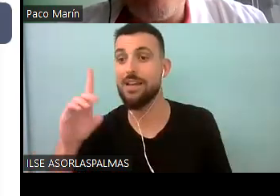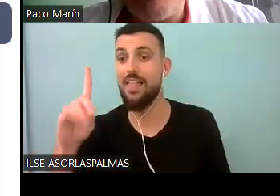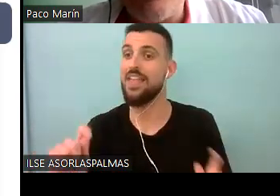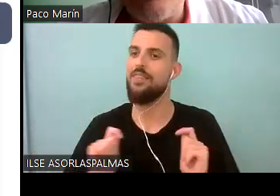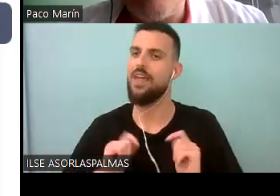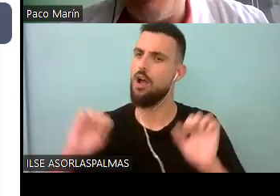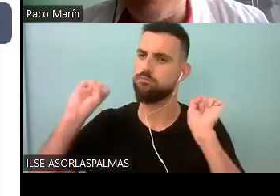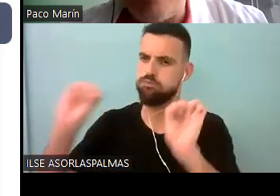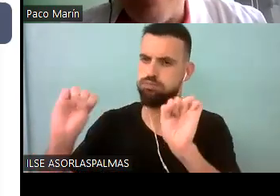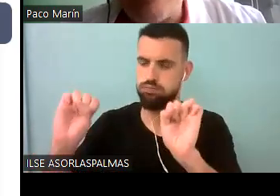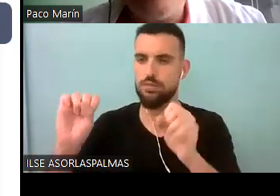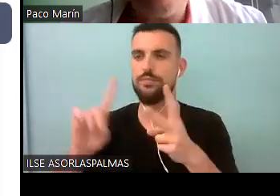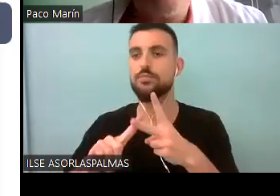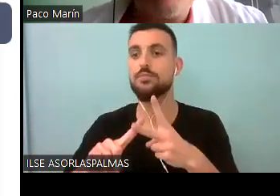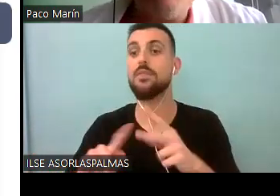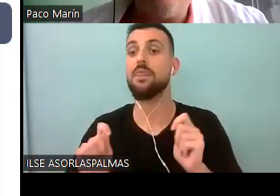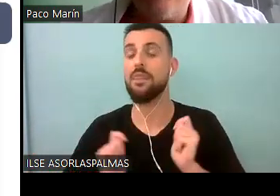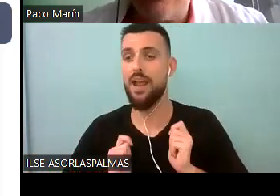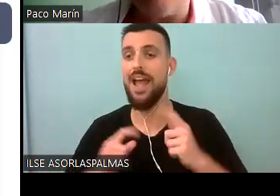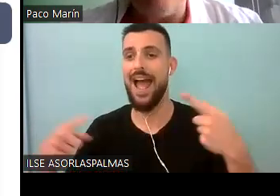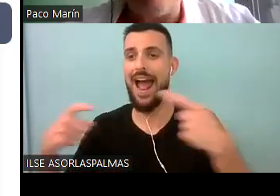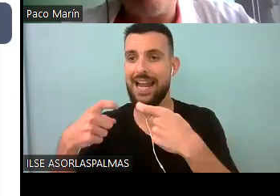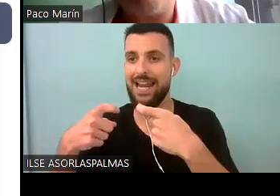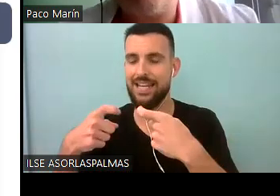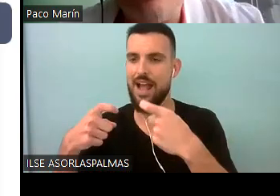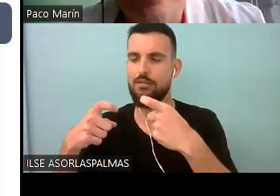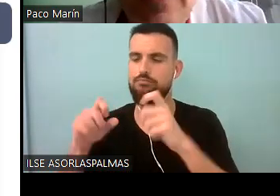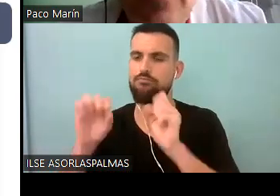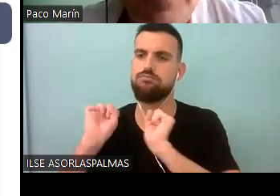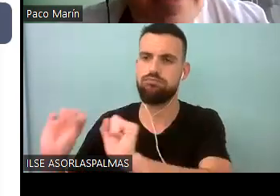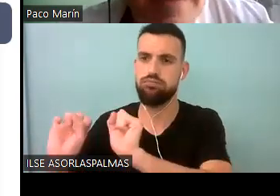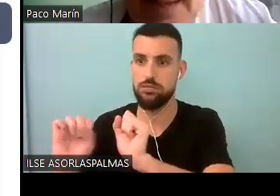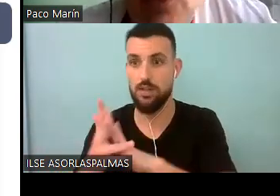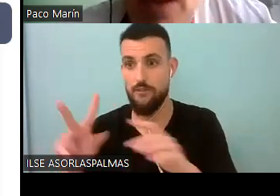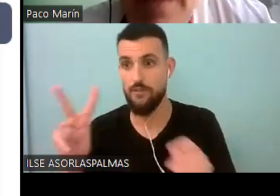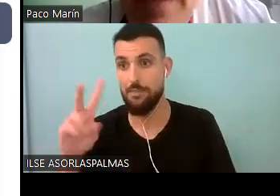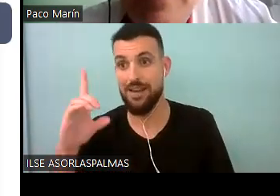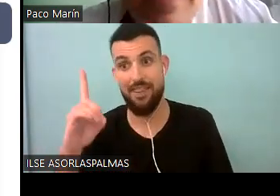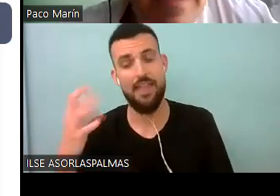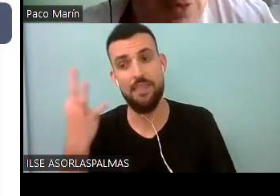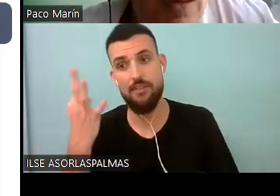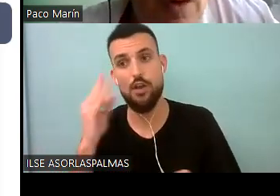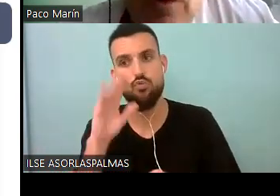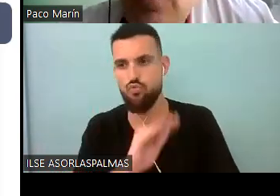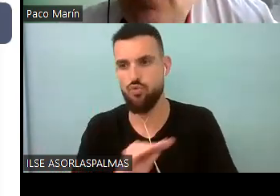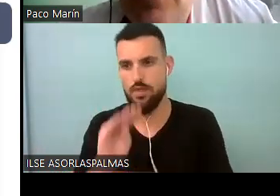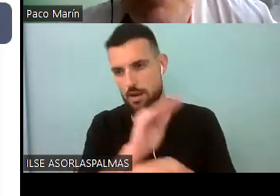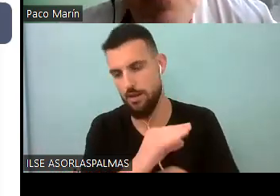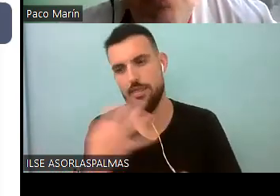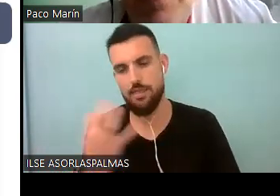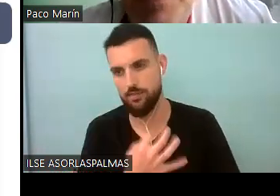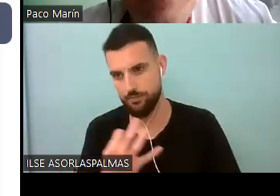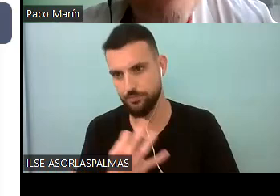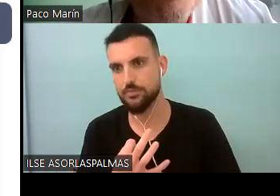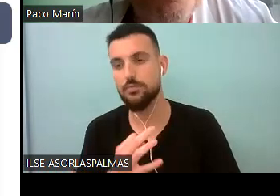su aporte evitando las alergias, por ejemplo. Es decir, que la vitamina D es una vitamina que tenemos que cuidar y que en muchas ocasiones, como os digo,